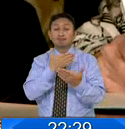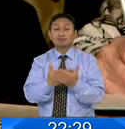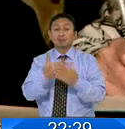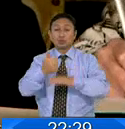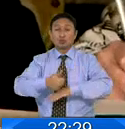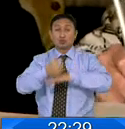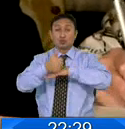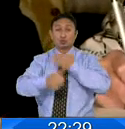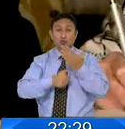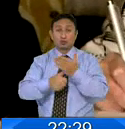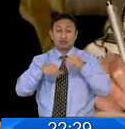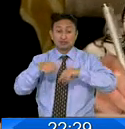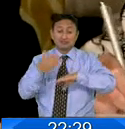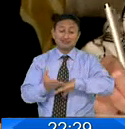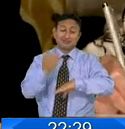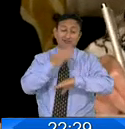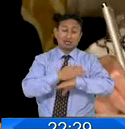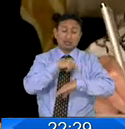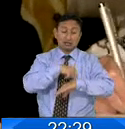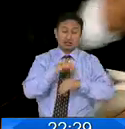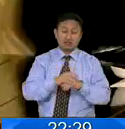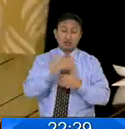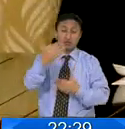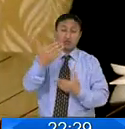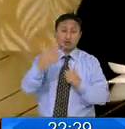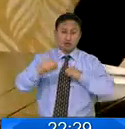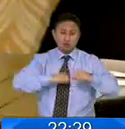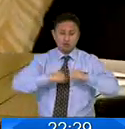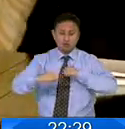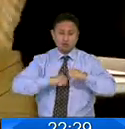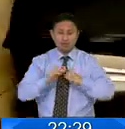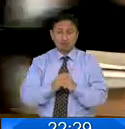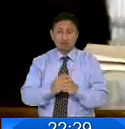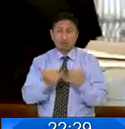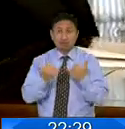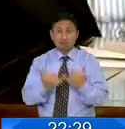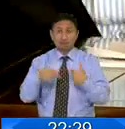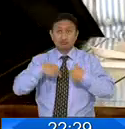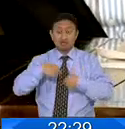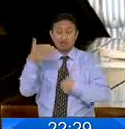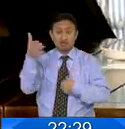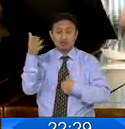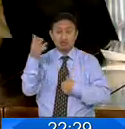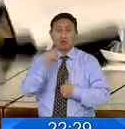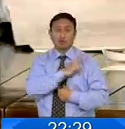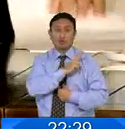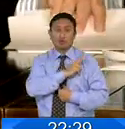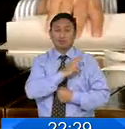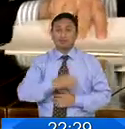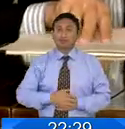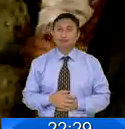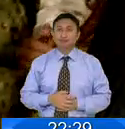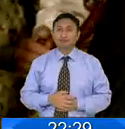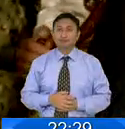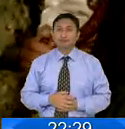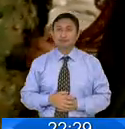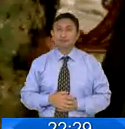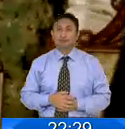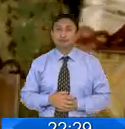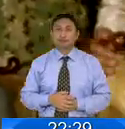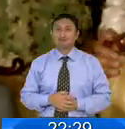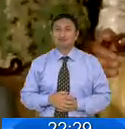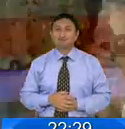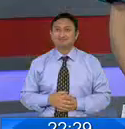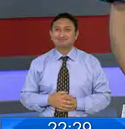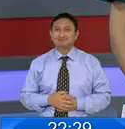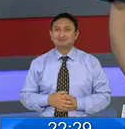Ministerio de Gobierno luego de pasar por una carrera política activa y últimamente dedicada a la docencia universitaria. Informó Javier